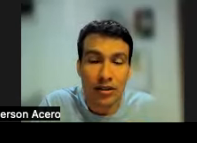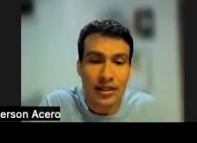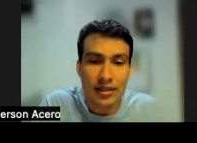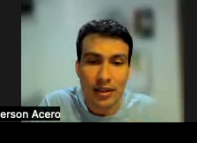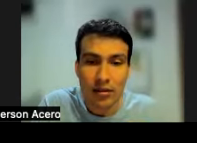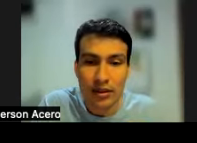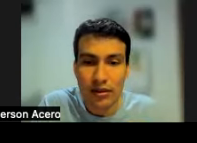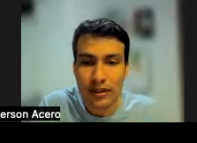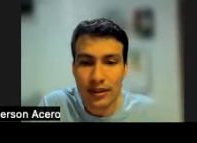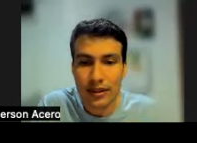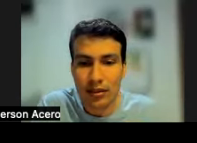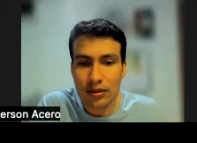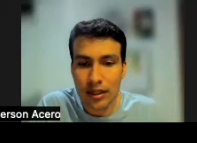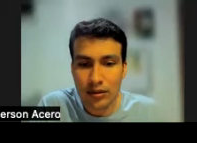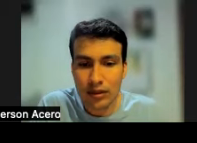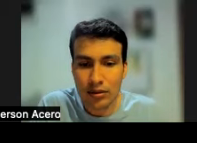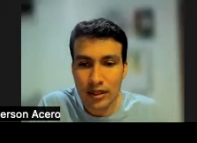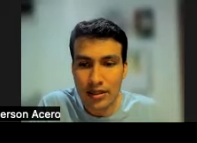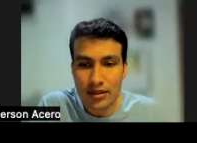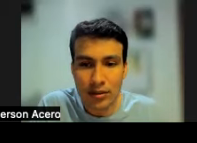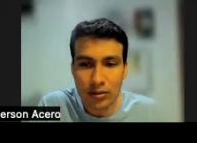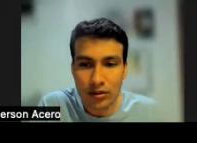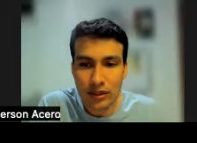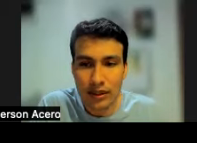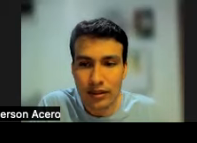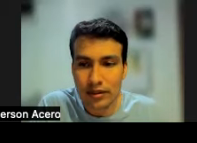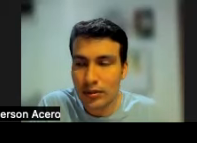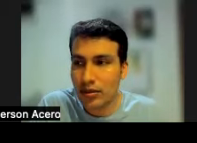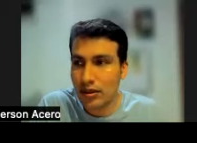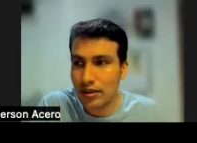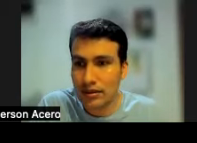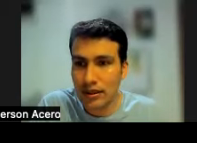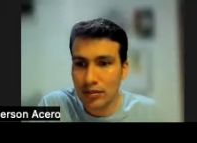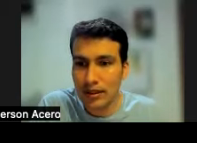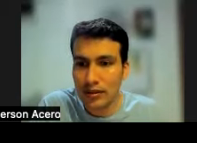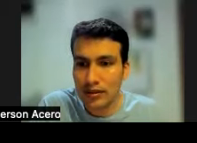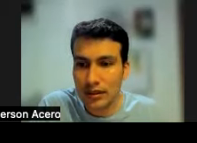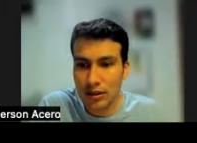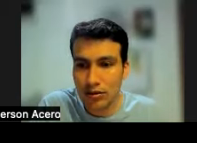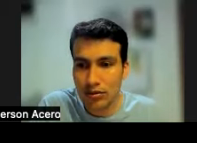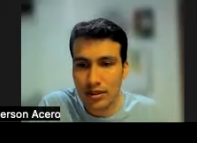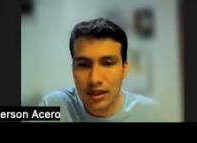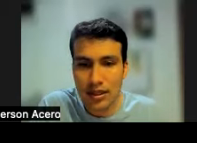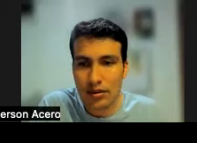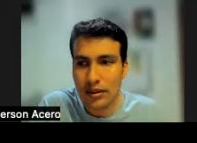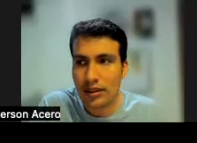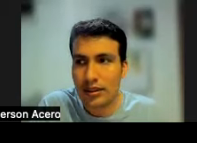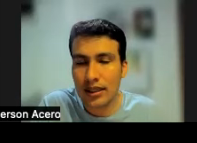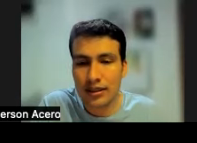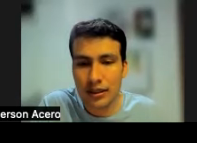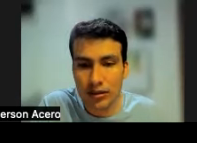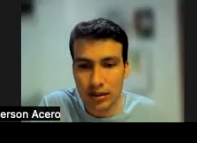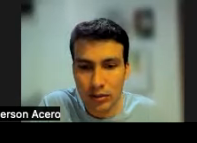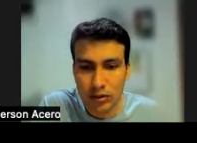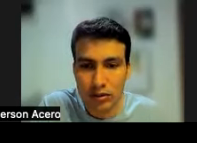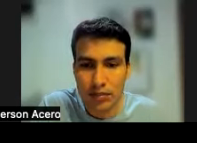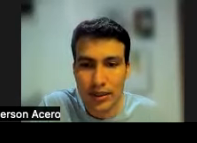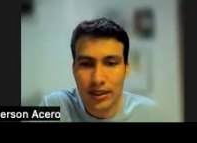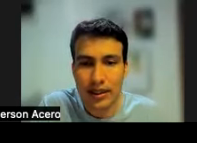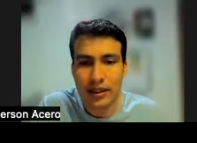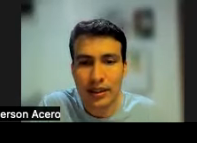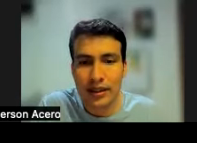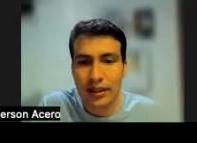Pero él lo dice, ¿no? Y los destinatarios ya con eso están seguros de que el gobierno está tomando el asunto en serio y que está destinando